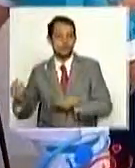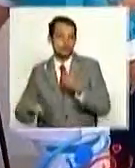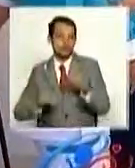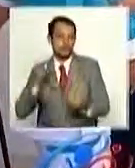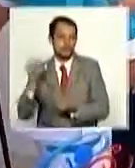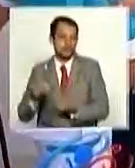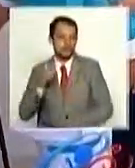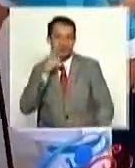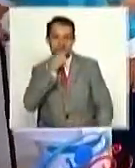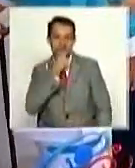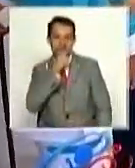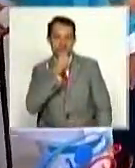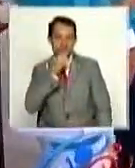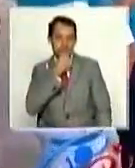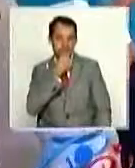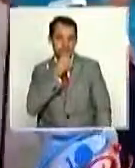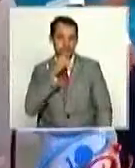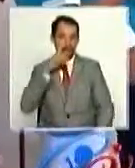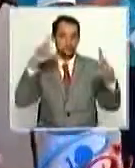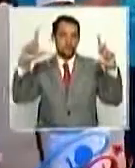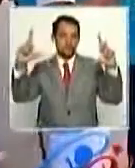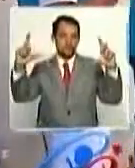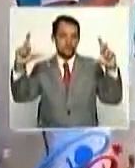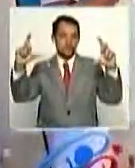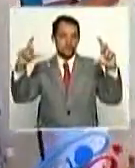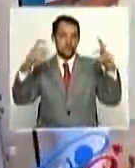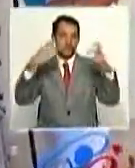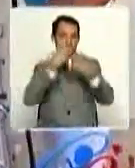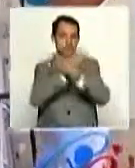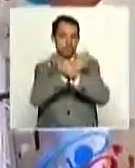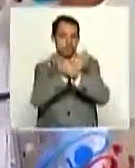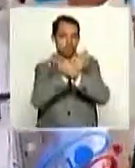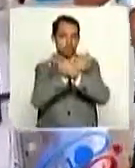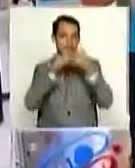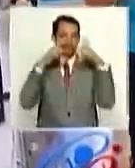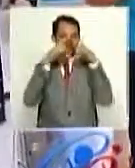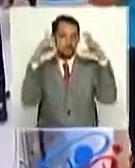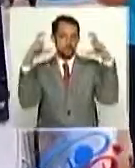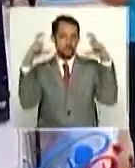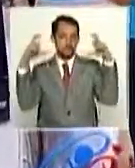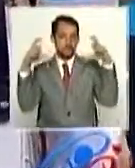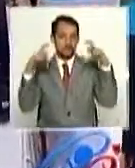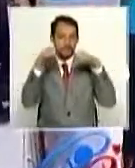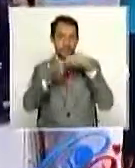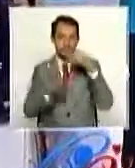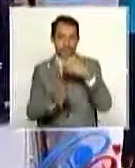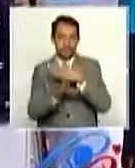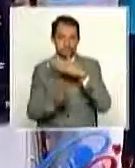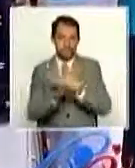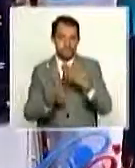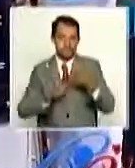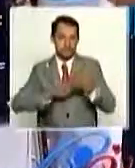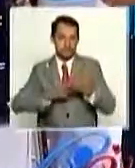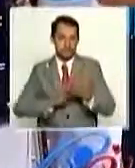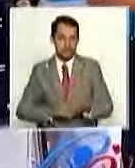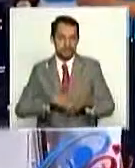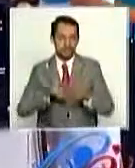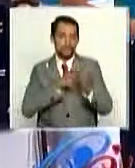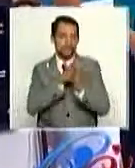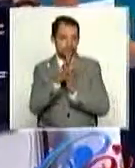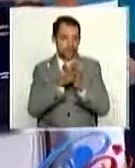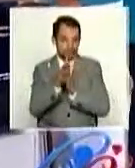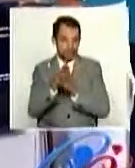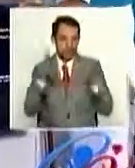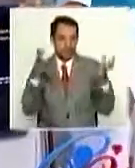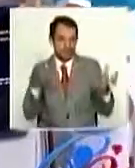la radiografía, para poder hablar. Doctor Efraín, usted recibe al paciente y muchos inclusive no